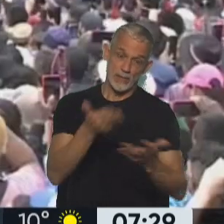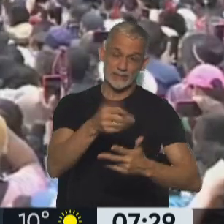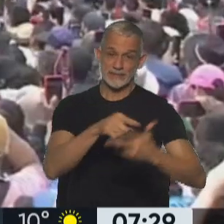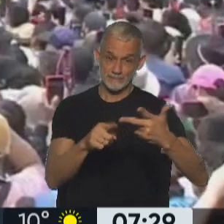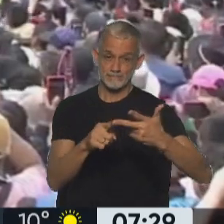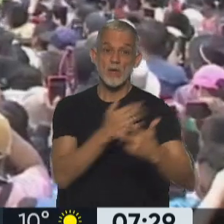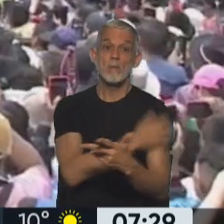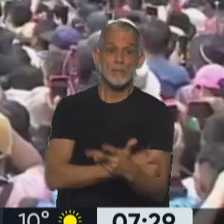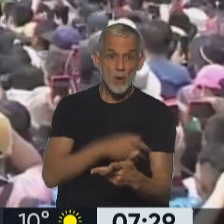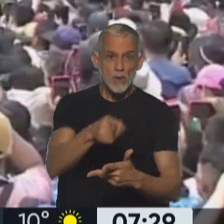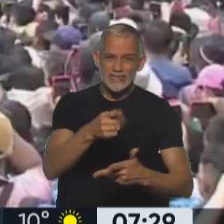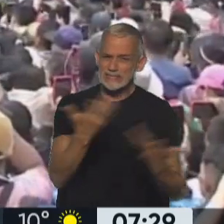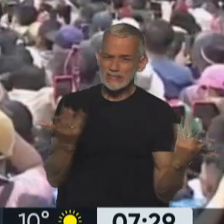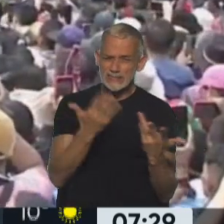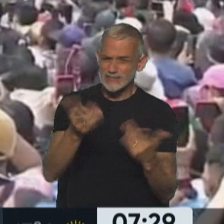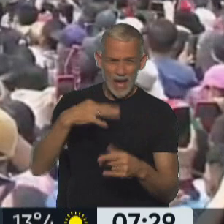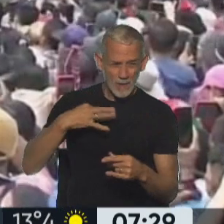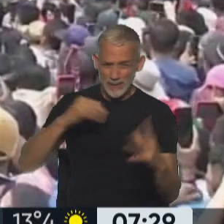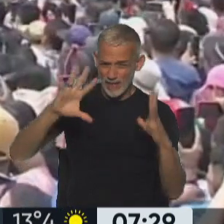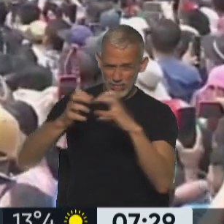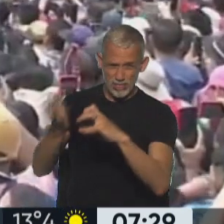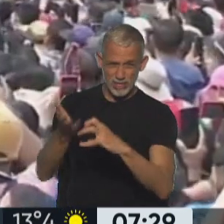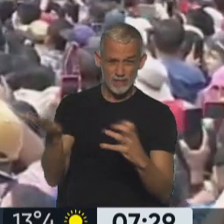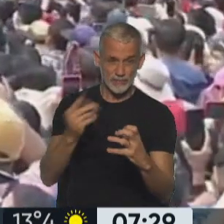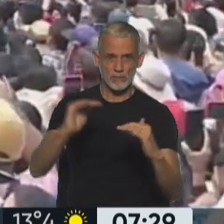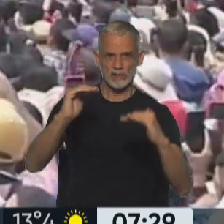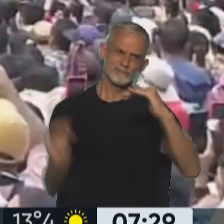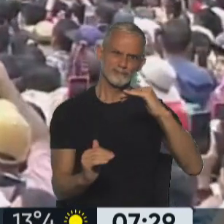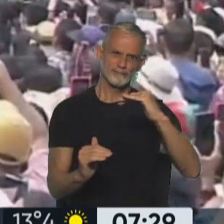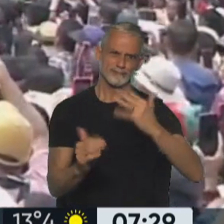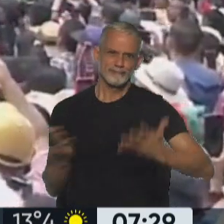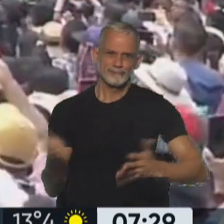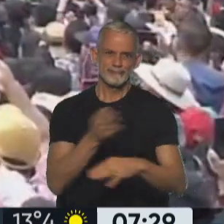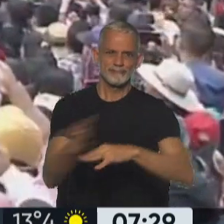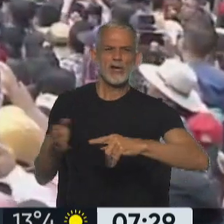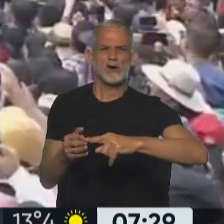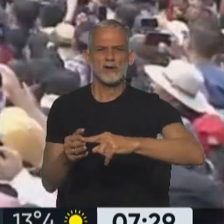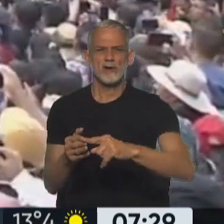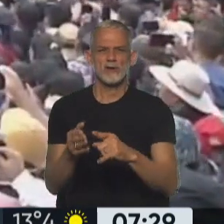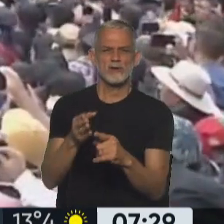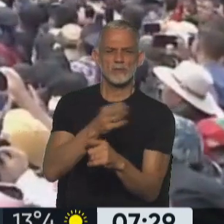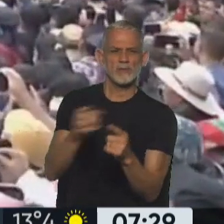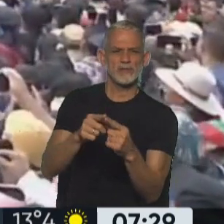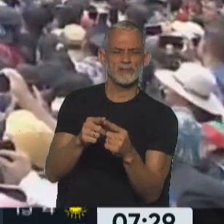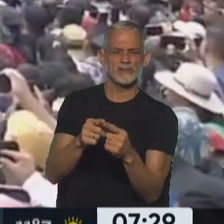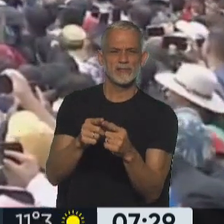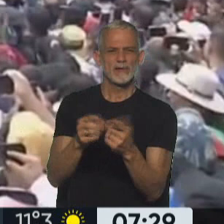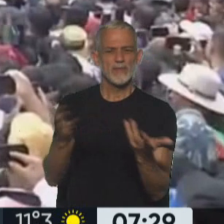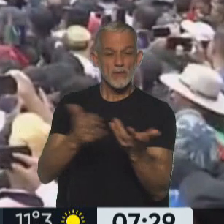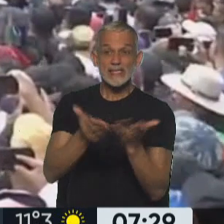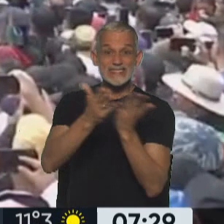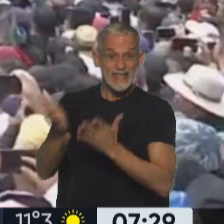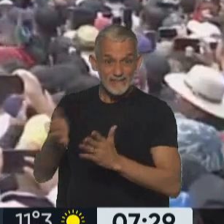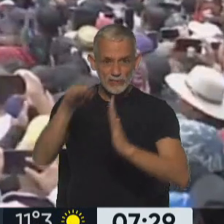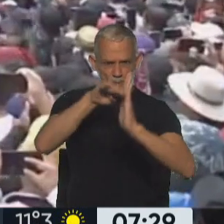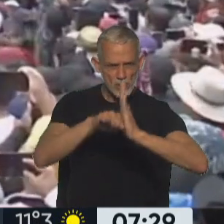la pobreza atenta contra la vida, la desigualdad atenta contra la vida y una serie de